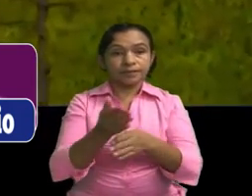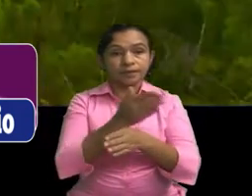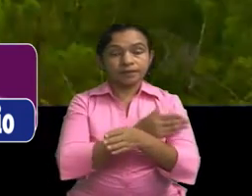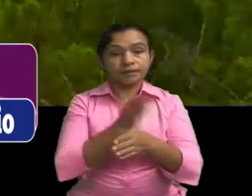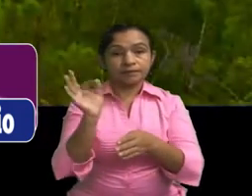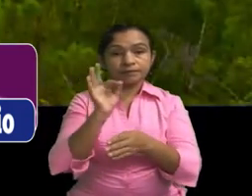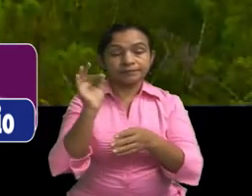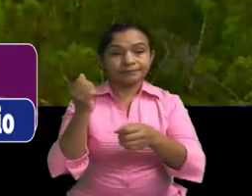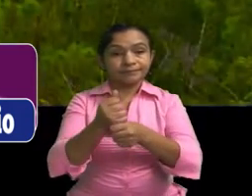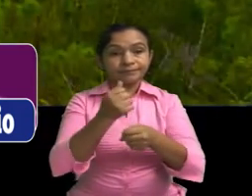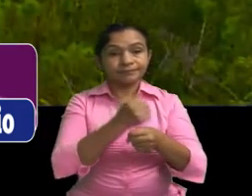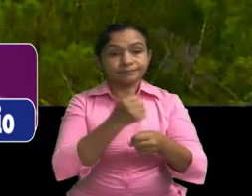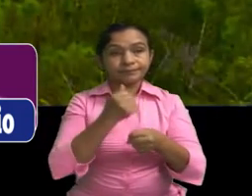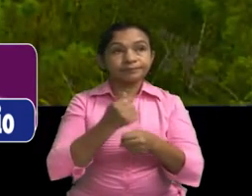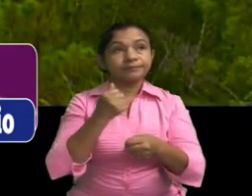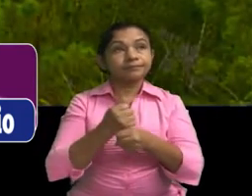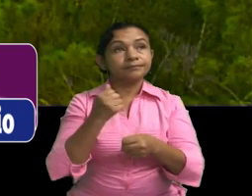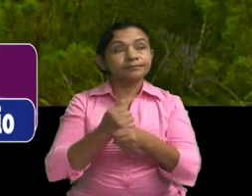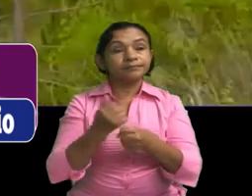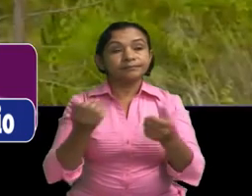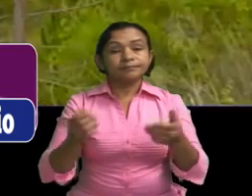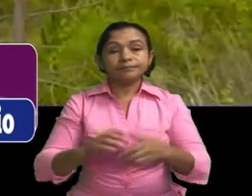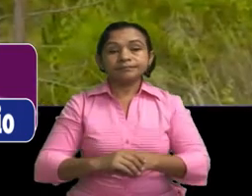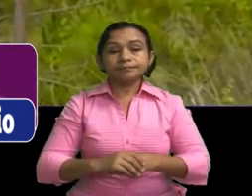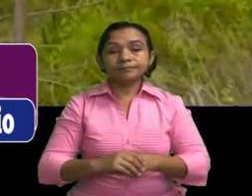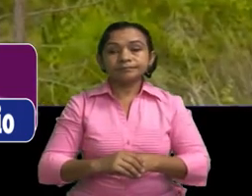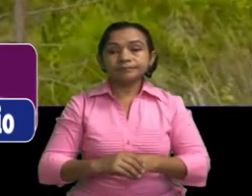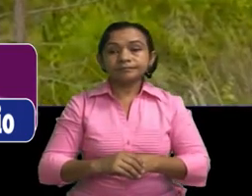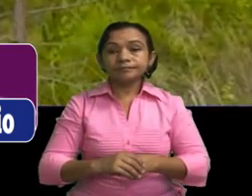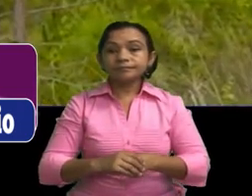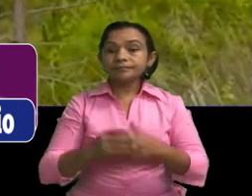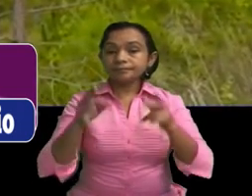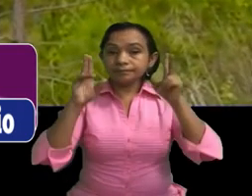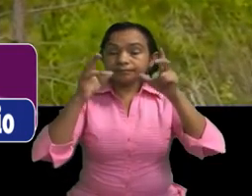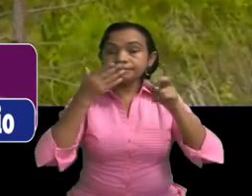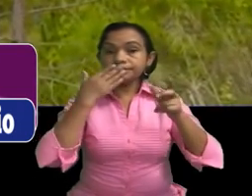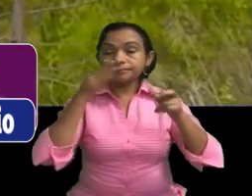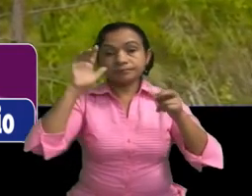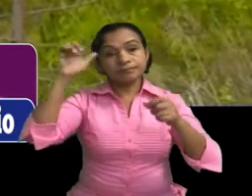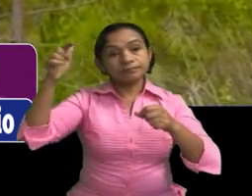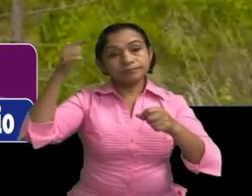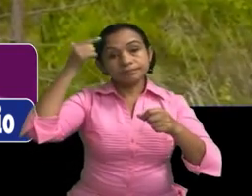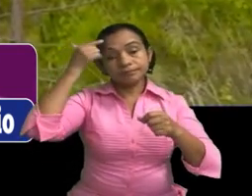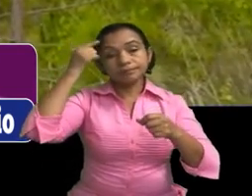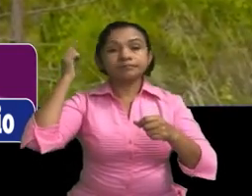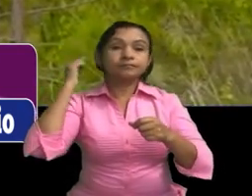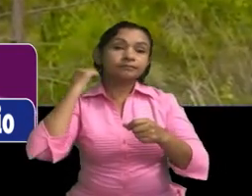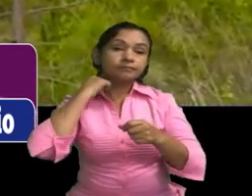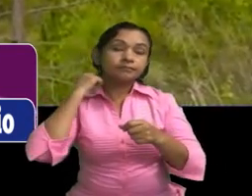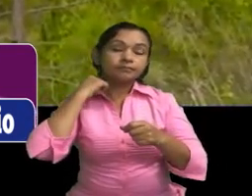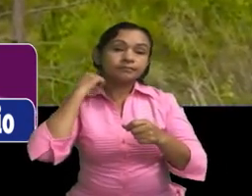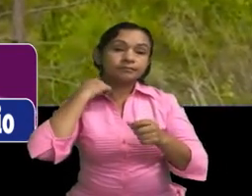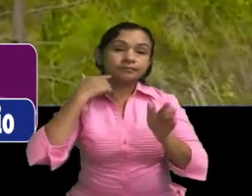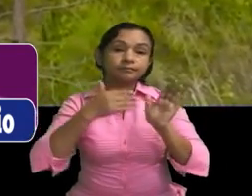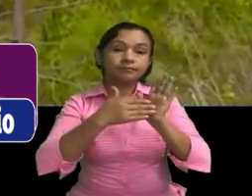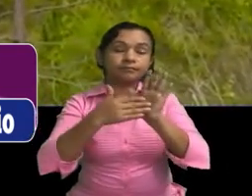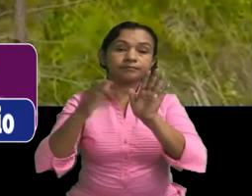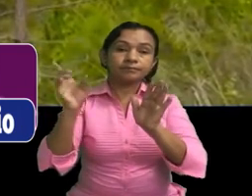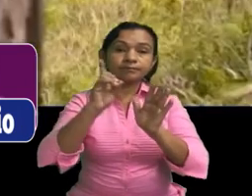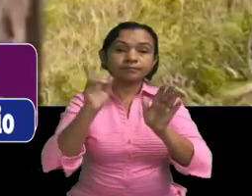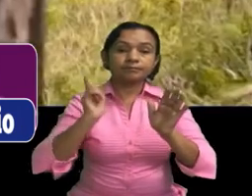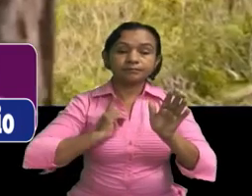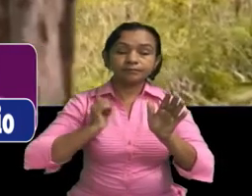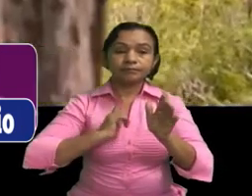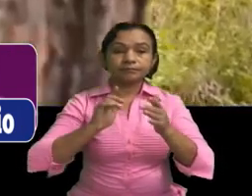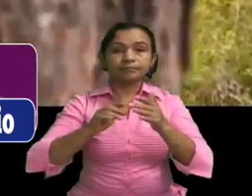de producción, así no, es, no puede ser así un cambio es, tan y, radical. Y que en el marco de nuestro buen gobierno, sí, siempre ese modelo, nosotros a donde vamos, fuera